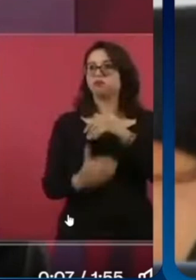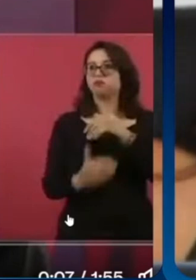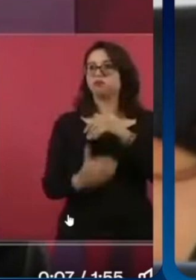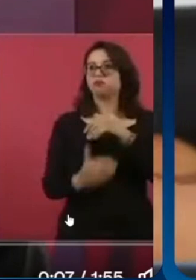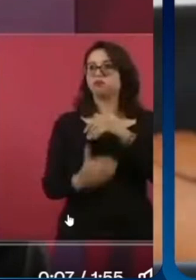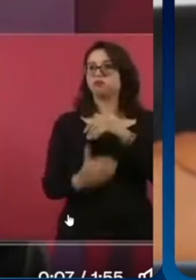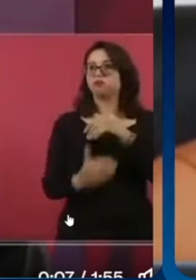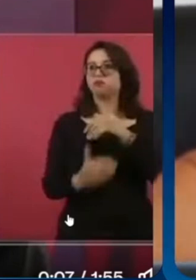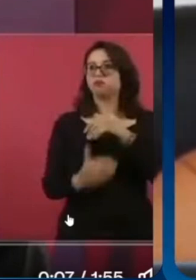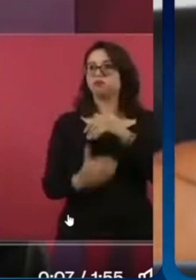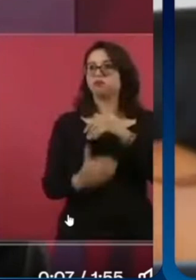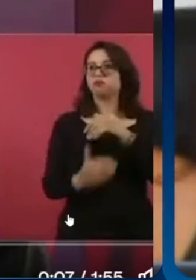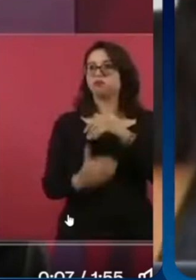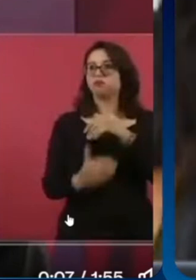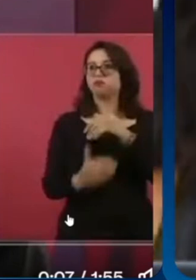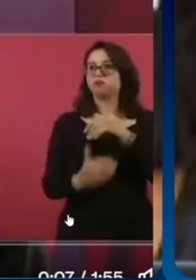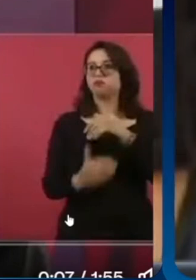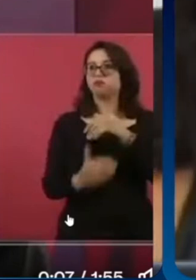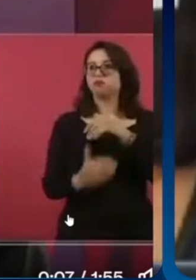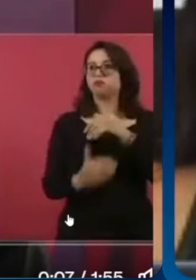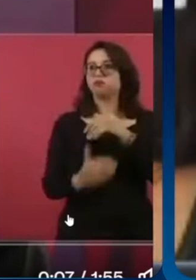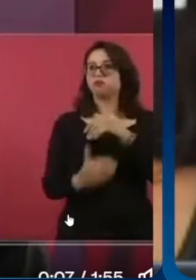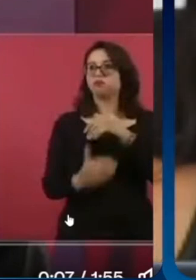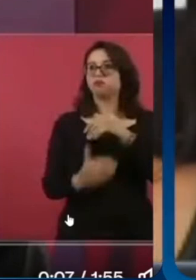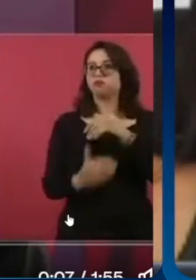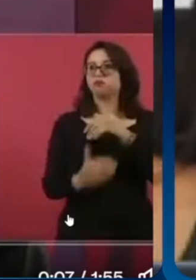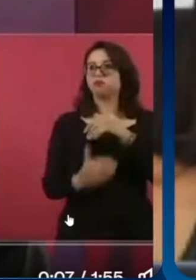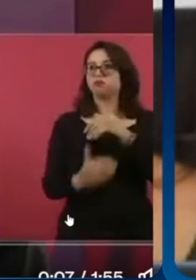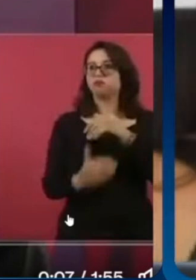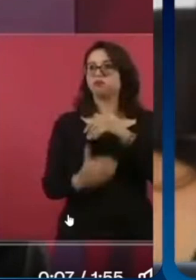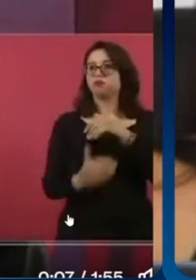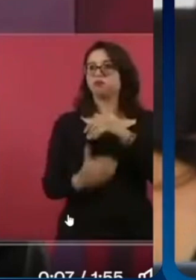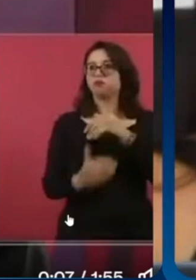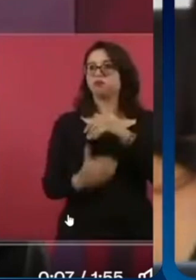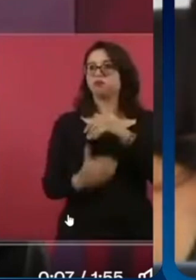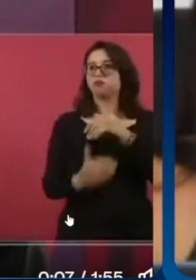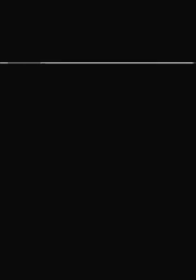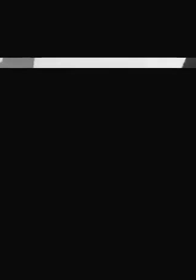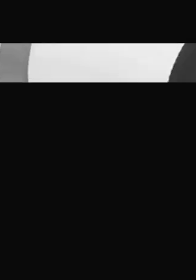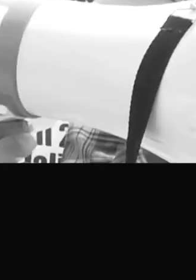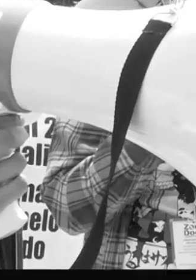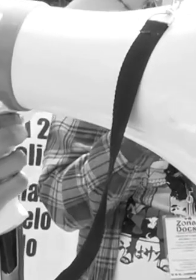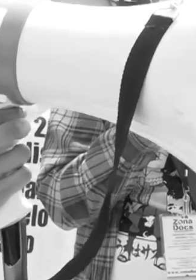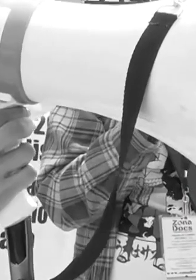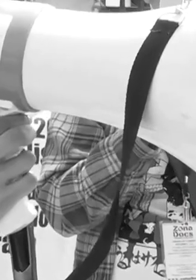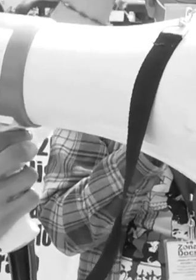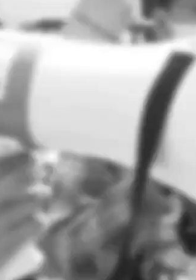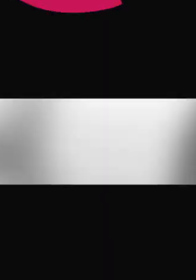monopolios. Aprovecha lo que el presidente lo adquirió para los mexicanos.